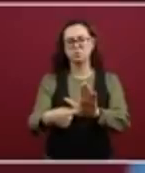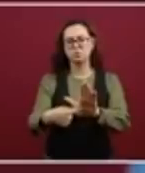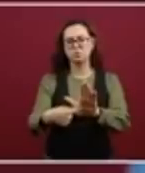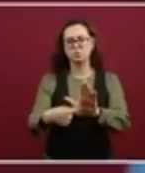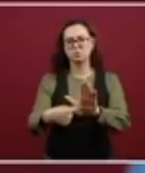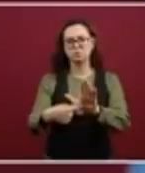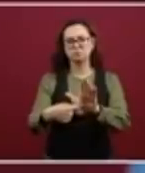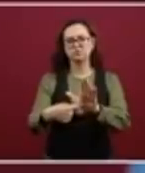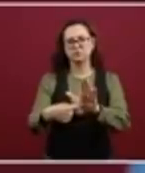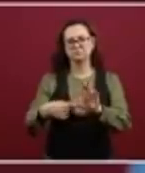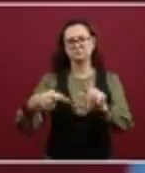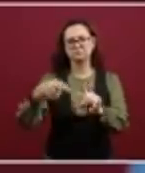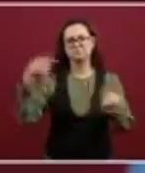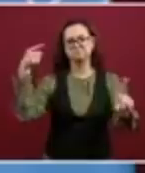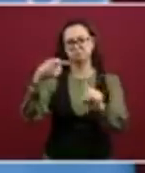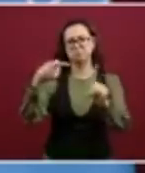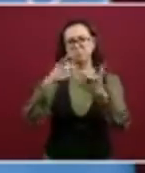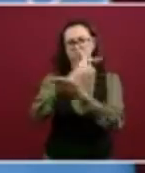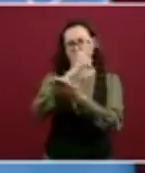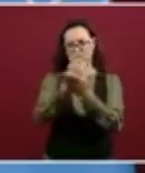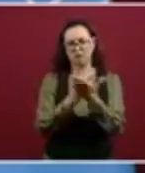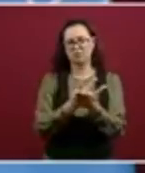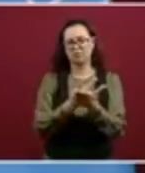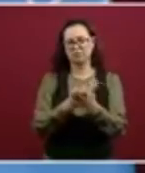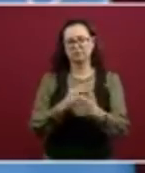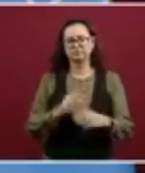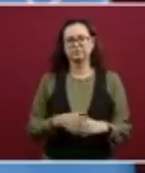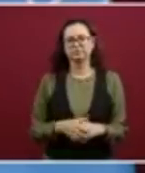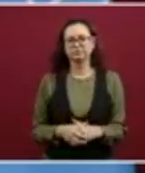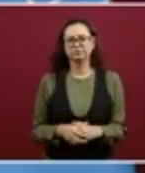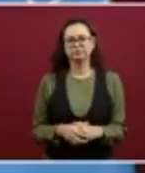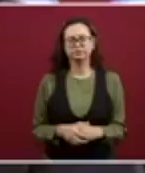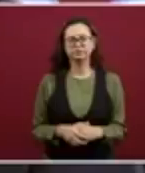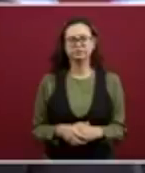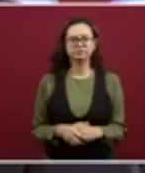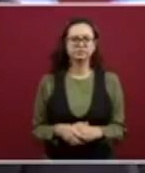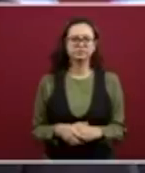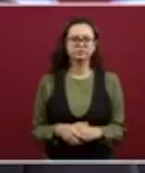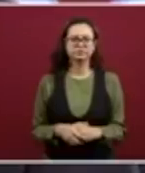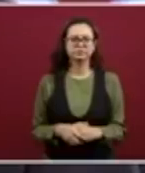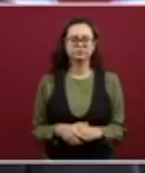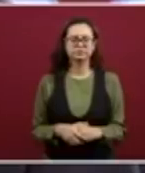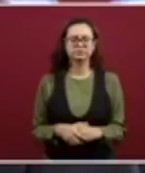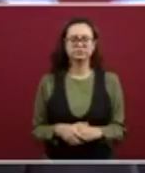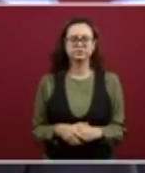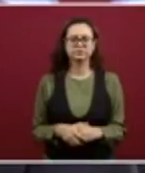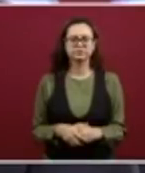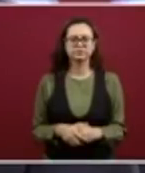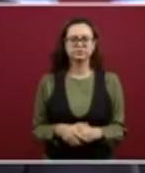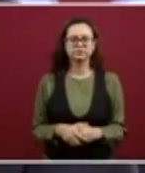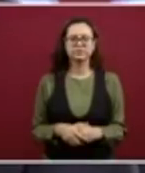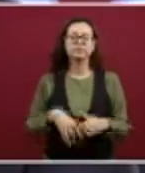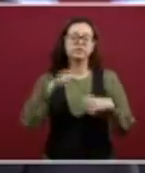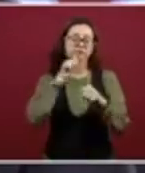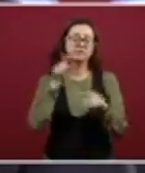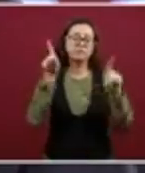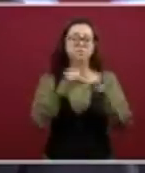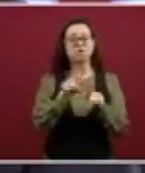los dos últimos sexenios se les perdonaron 400 mil millones de pesos. El día de hoy vamos